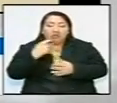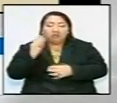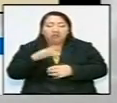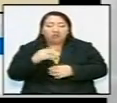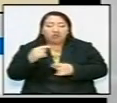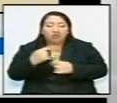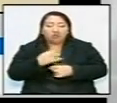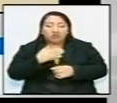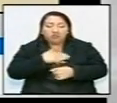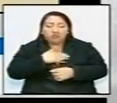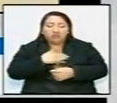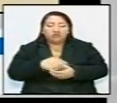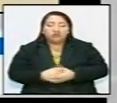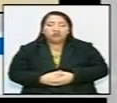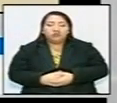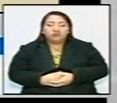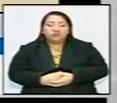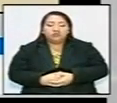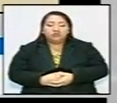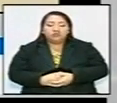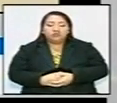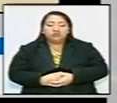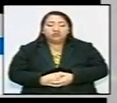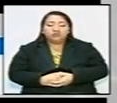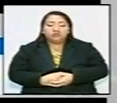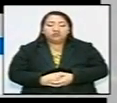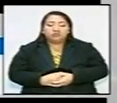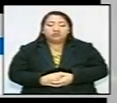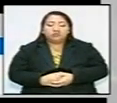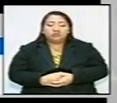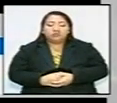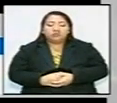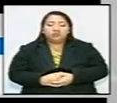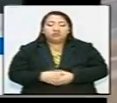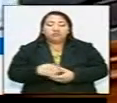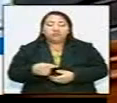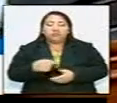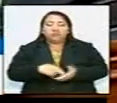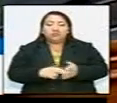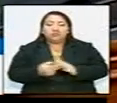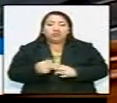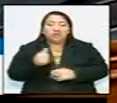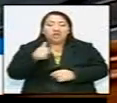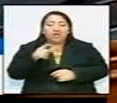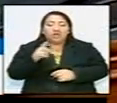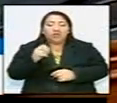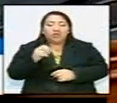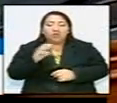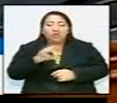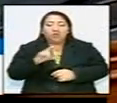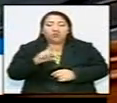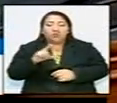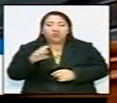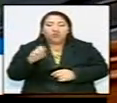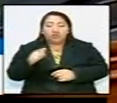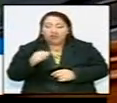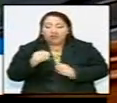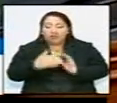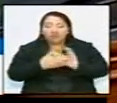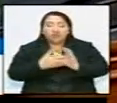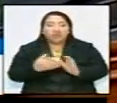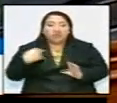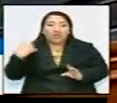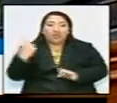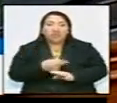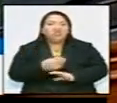perjudicarme. De este modo, queda demostrado que el denunciante Aldo Rodríguez Uceda presentó una